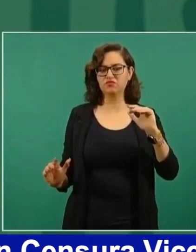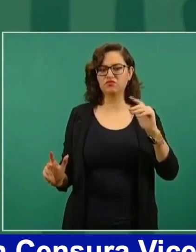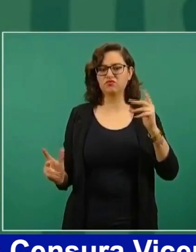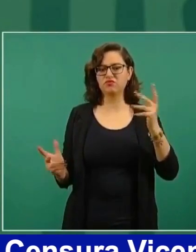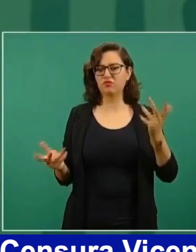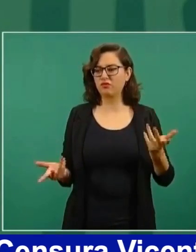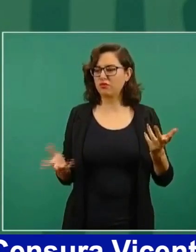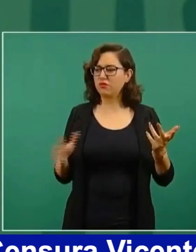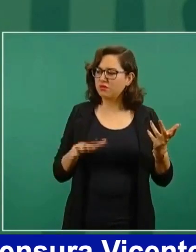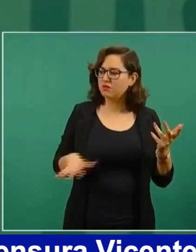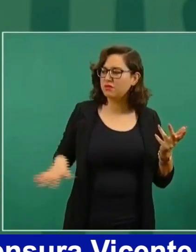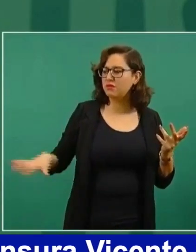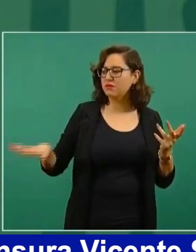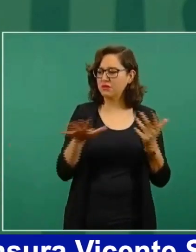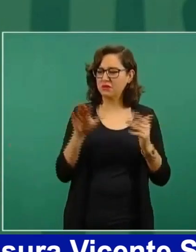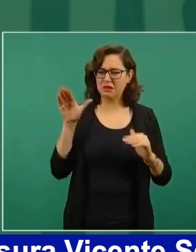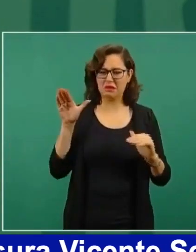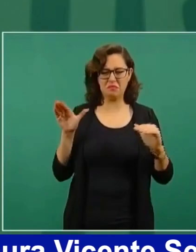mayor pobreza,